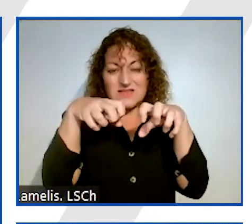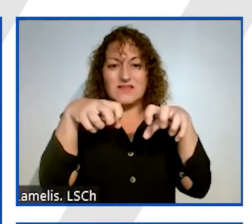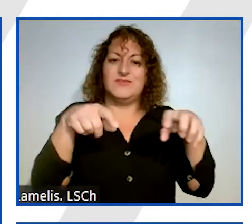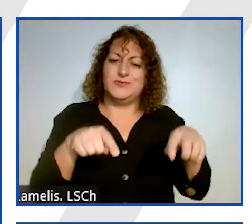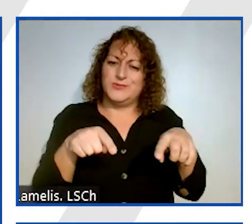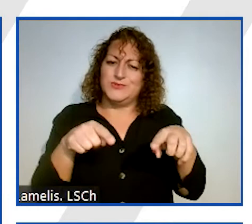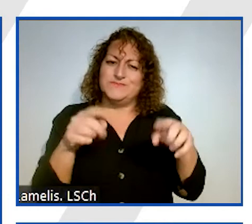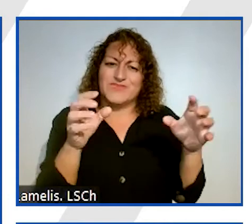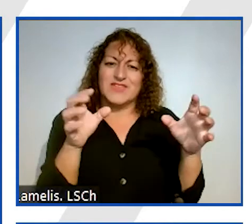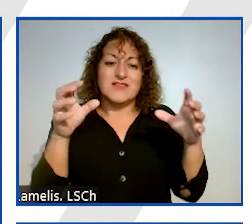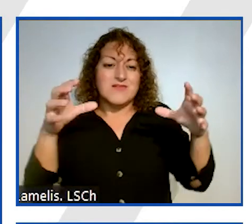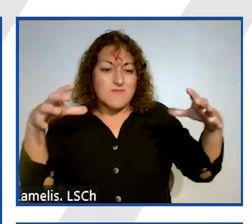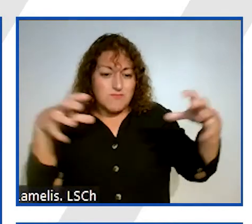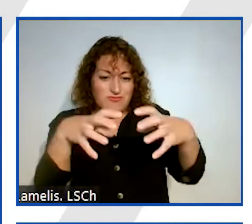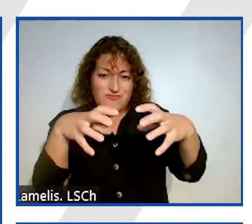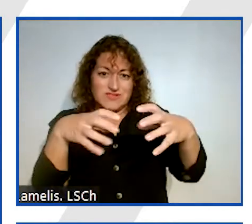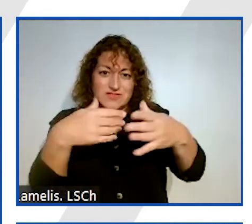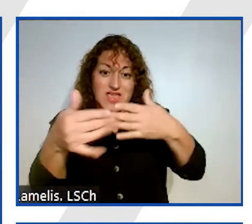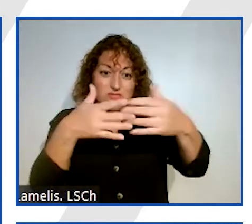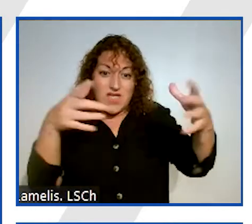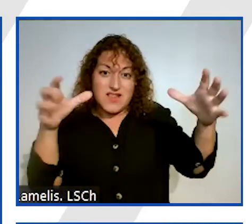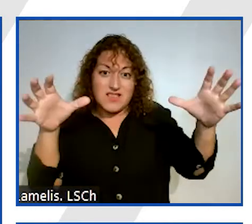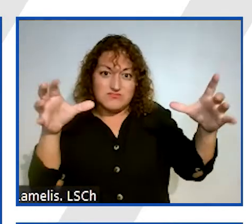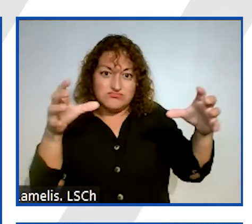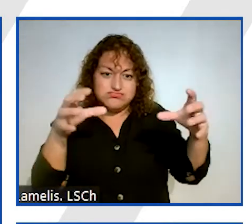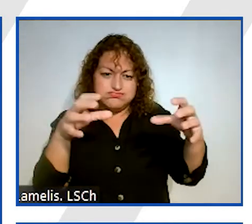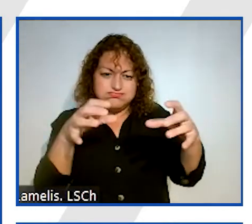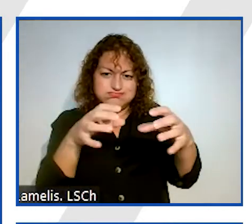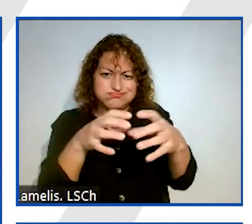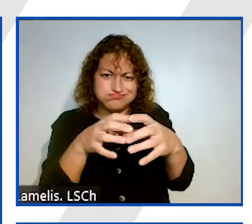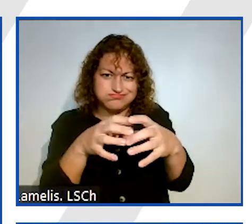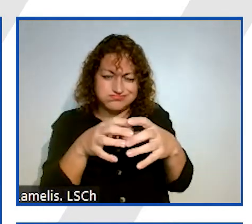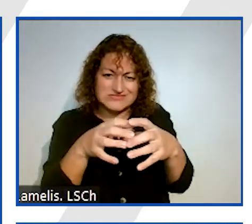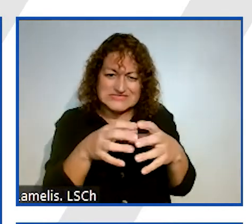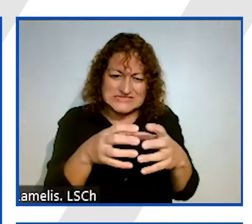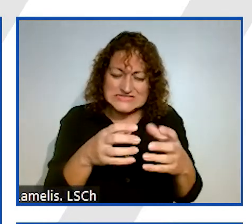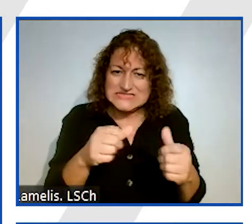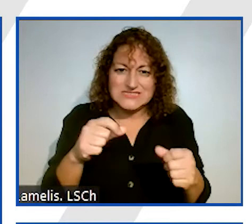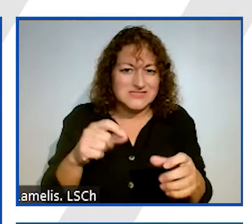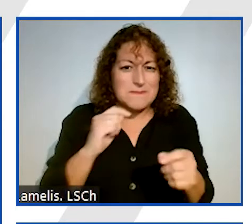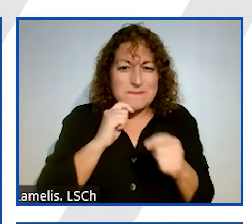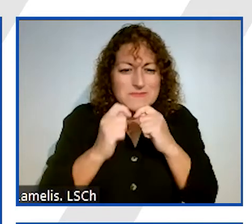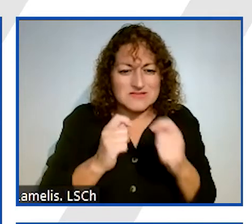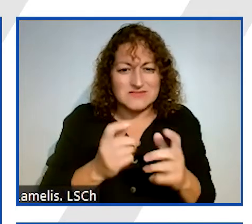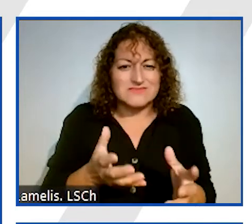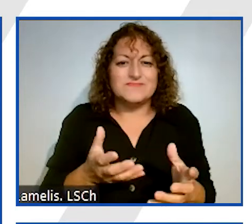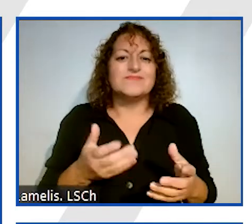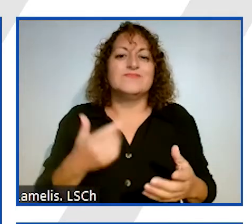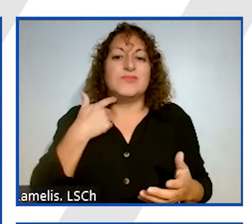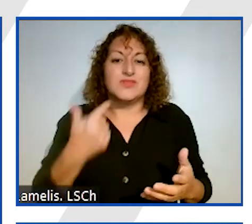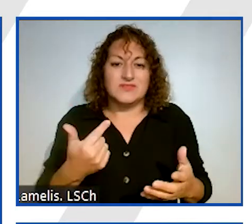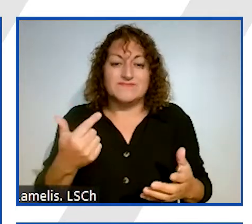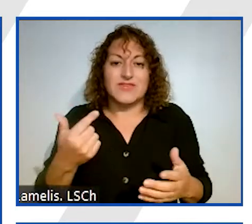poblaciones naturales sujetas a una pesquería empiecen a colapsar. Y colapsan porque básicamente los tiburones es